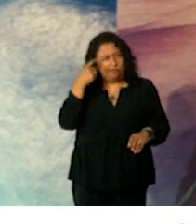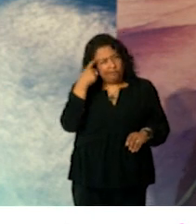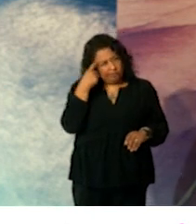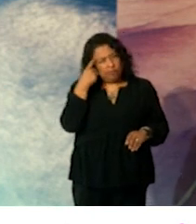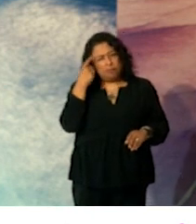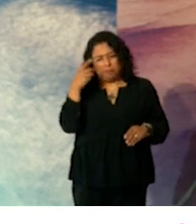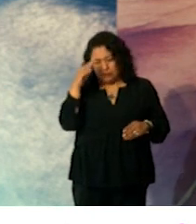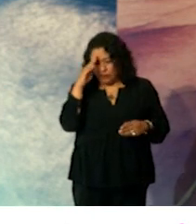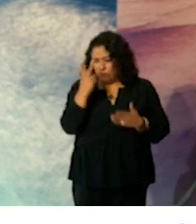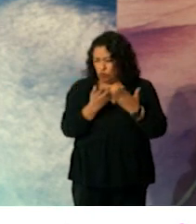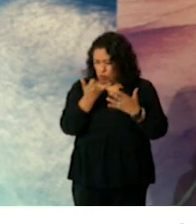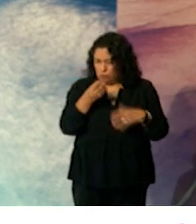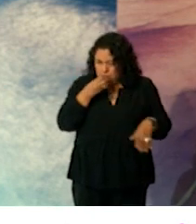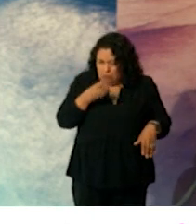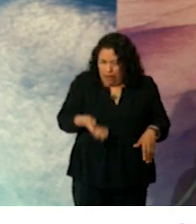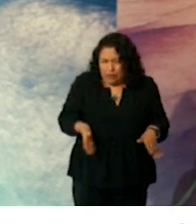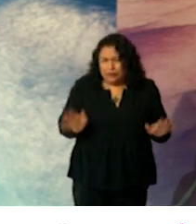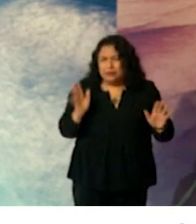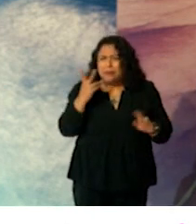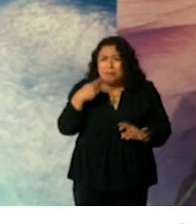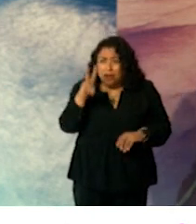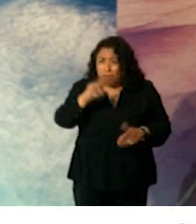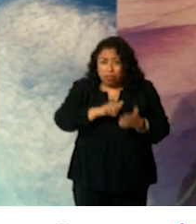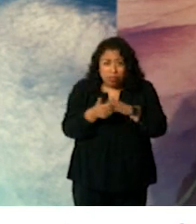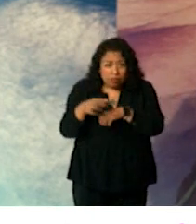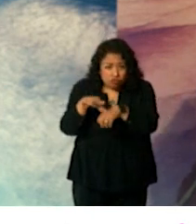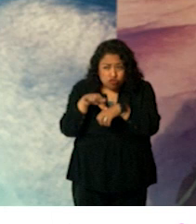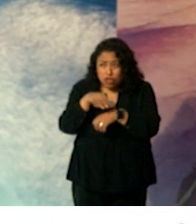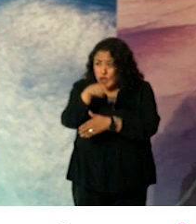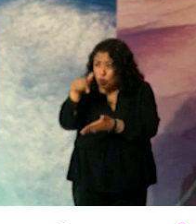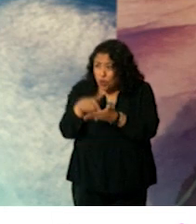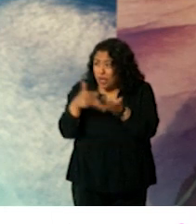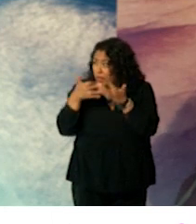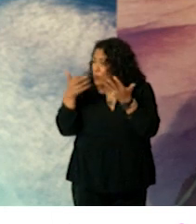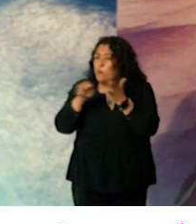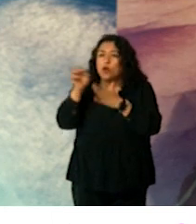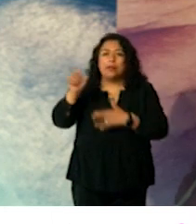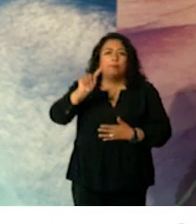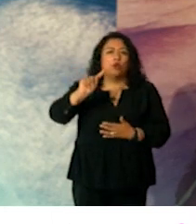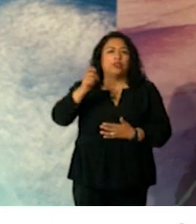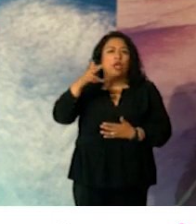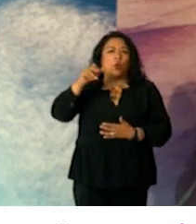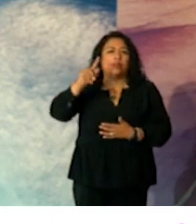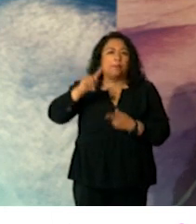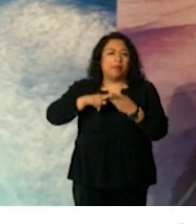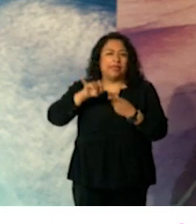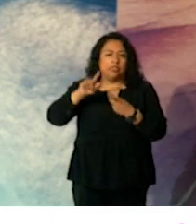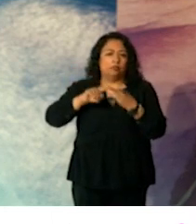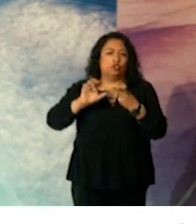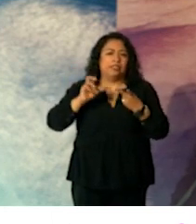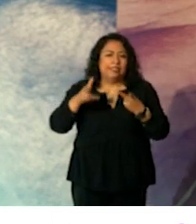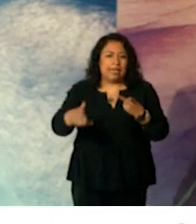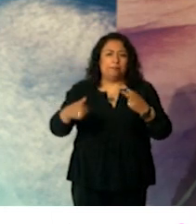muchos proyectos y así que son muy padres, pero que en la realidad, en los territorios, como en el Istmo de Tehuantepec, como en una parte de Chiapas,